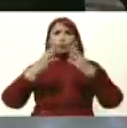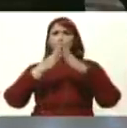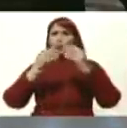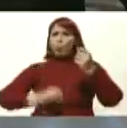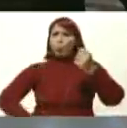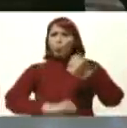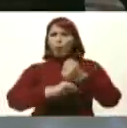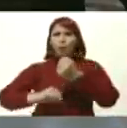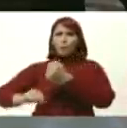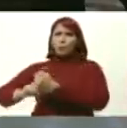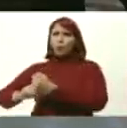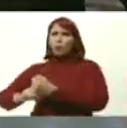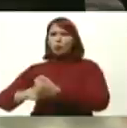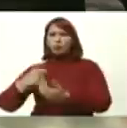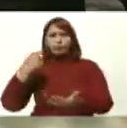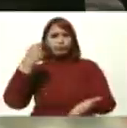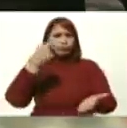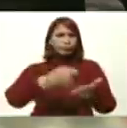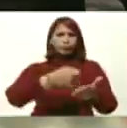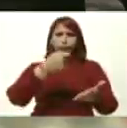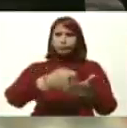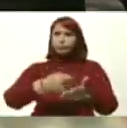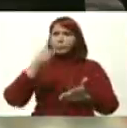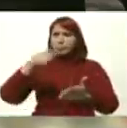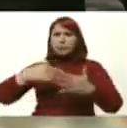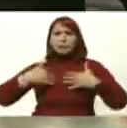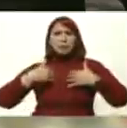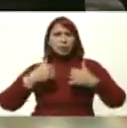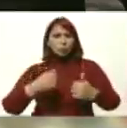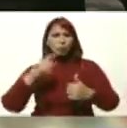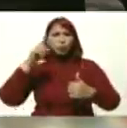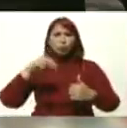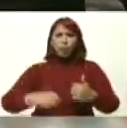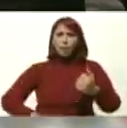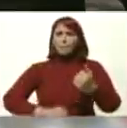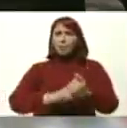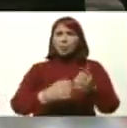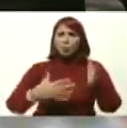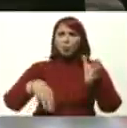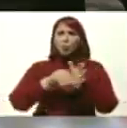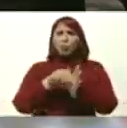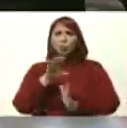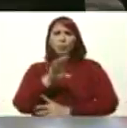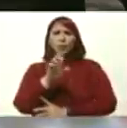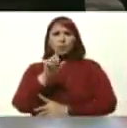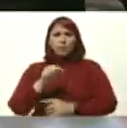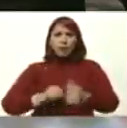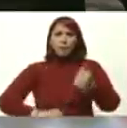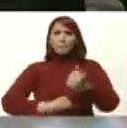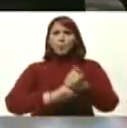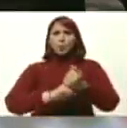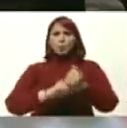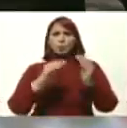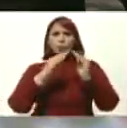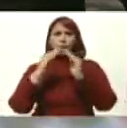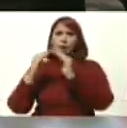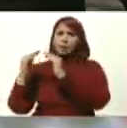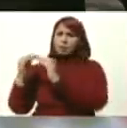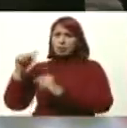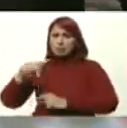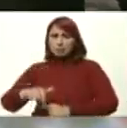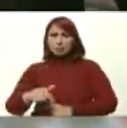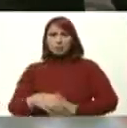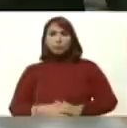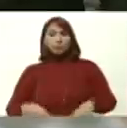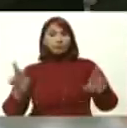en prestaciones sociales, todo el apoyo en salud, todo el apoyo para su regreso, todo el apoyo en sus hogares aquí.